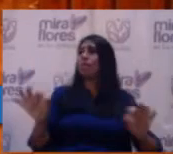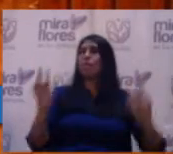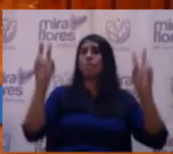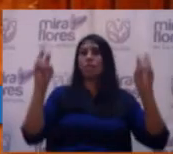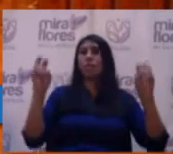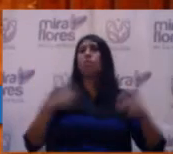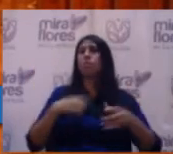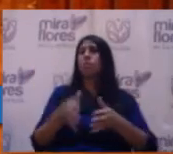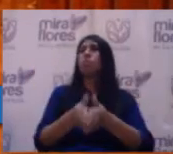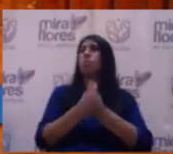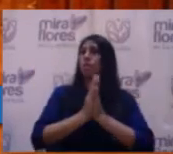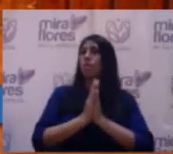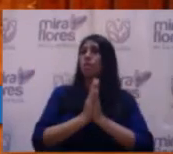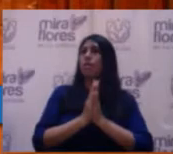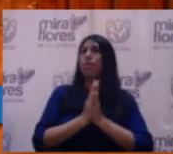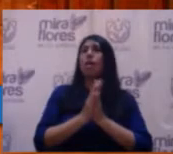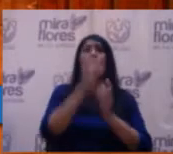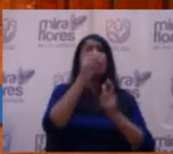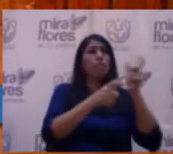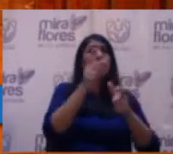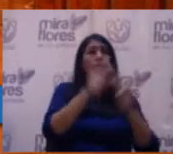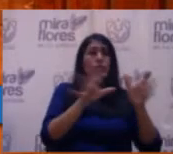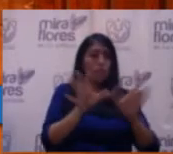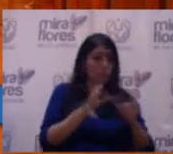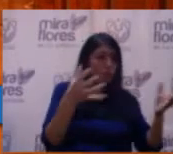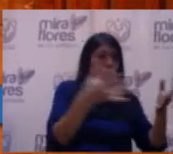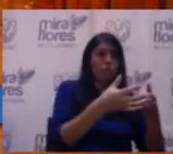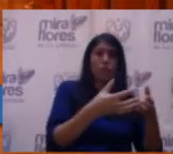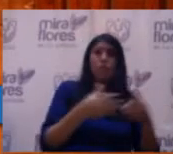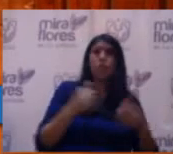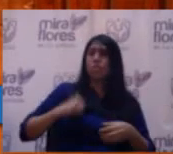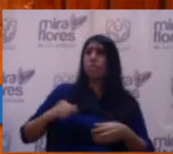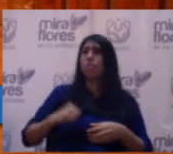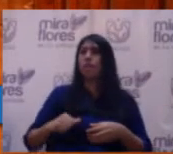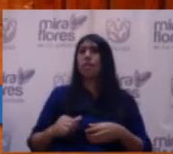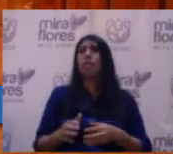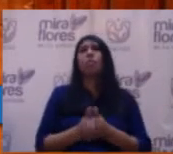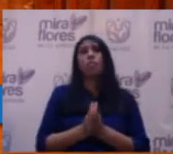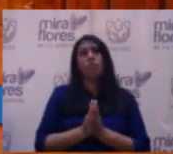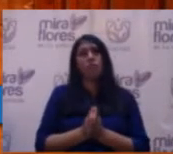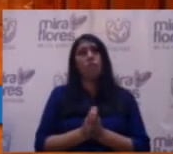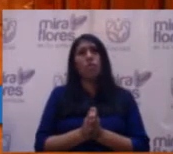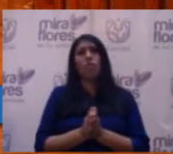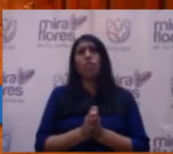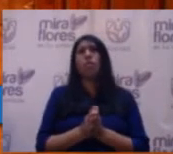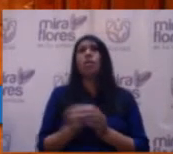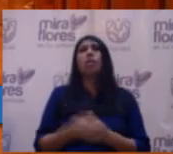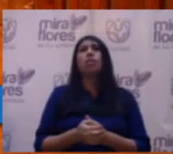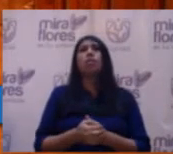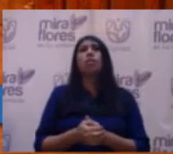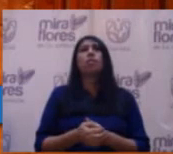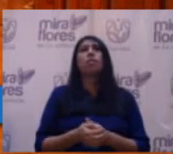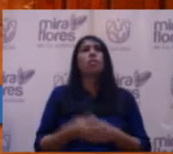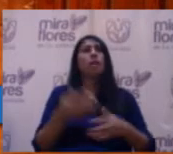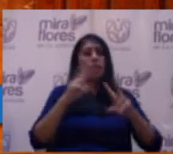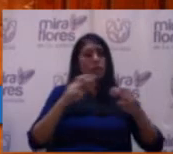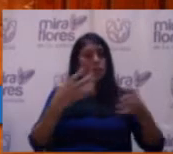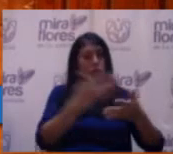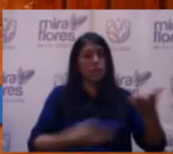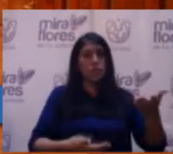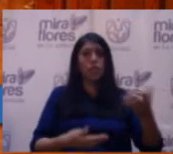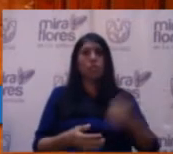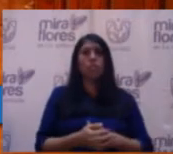voy a pedir a los miembros del Consejo que se sirvan exonerar de la revisión del acta para la